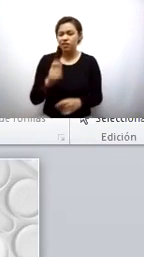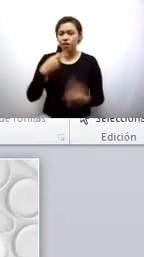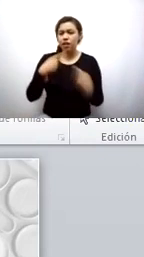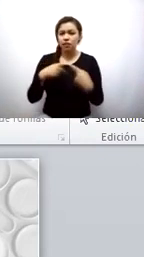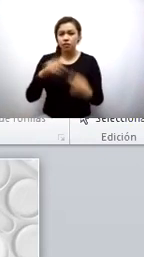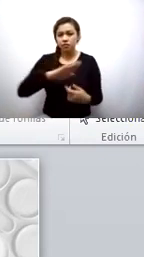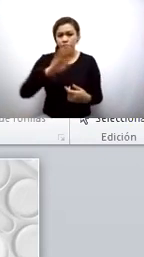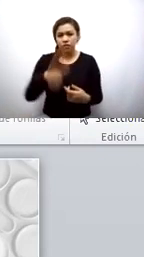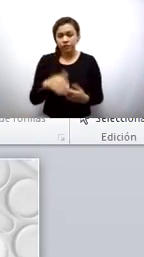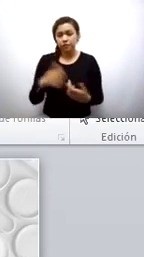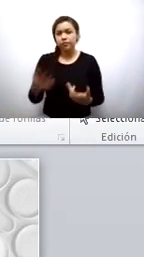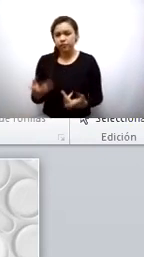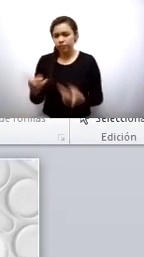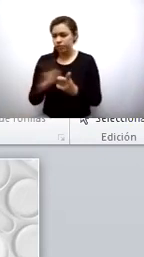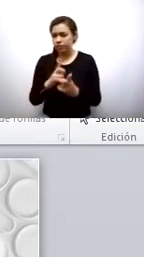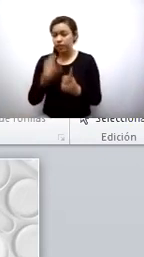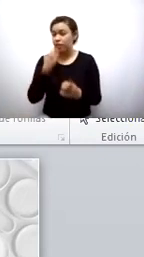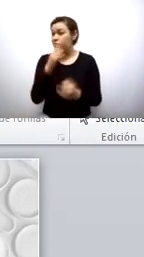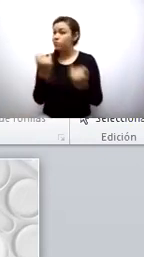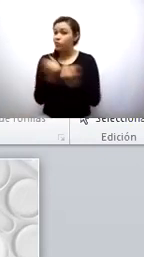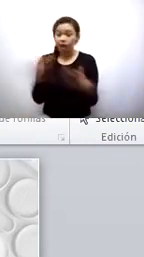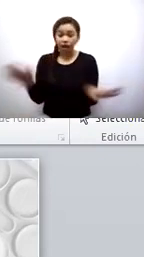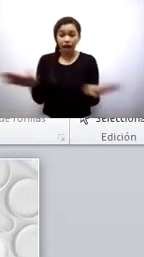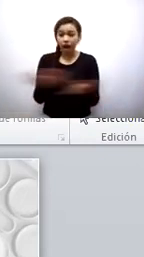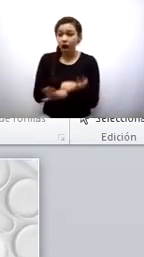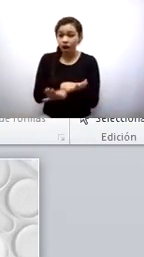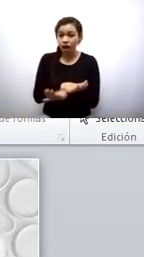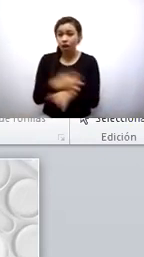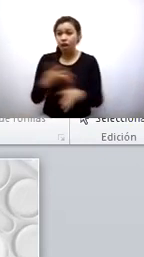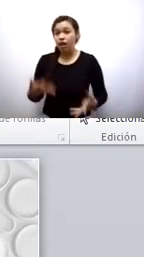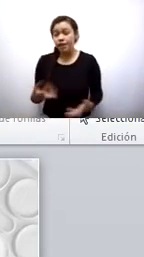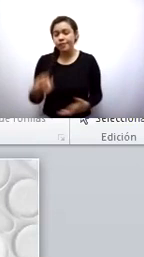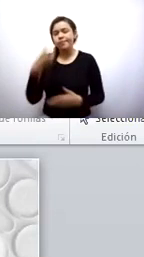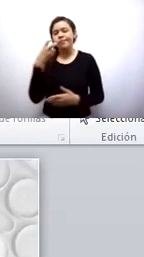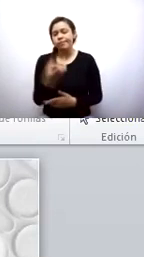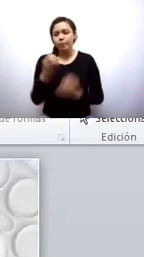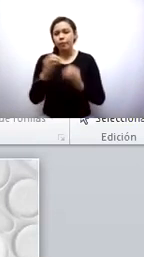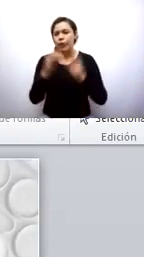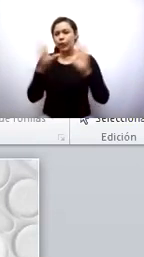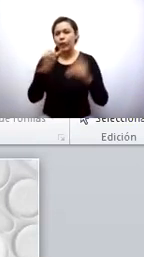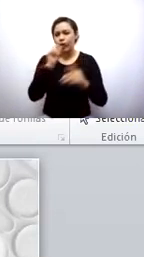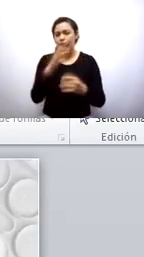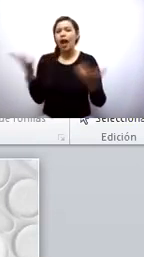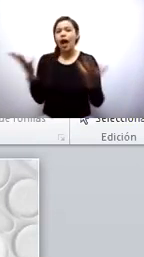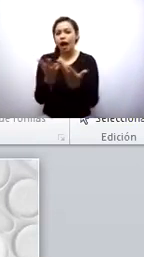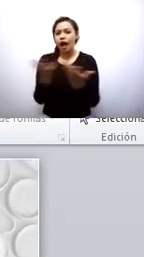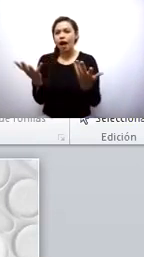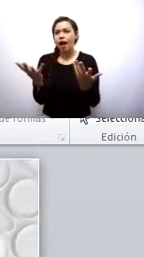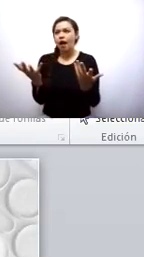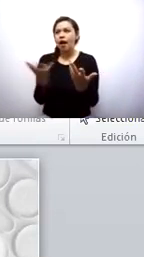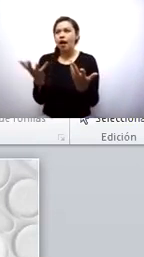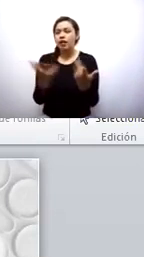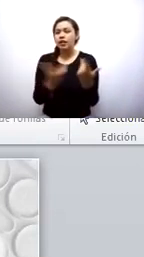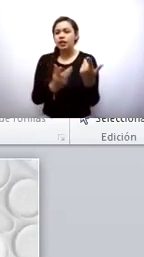relaciones familiares, también se han modificado. Y eso, definitivamente, también tiene un impacto muy profundo